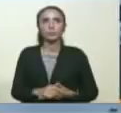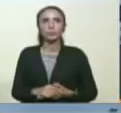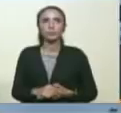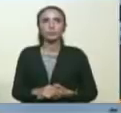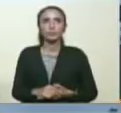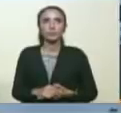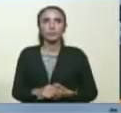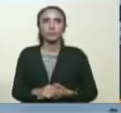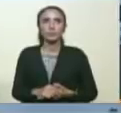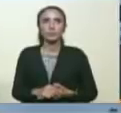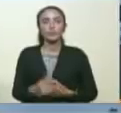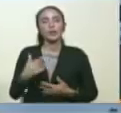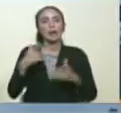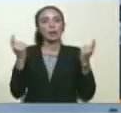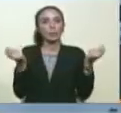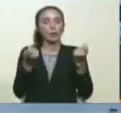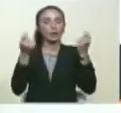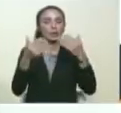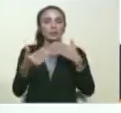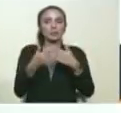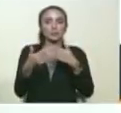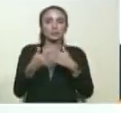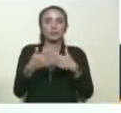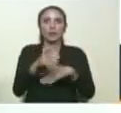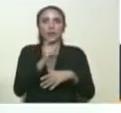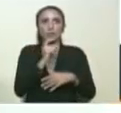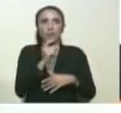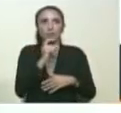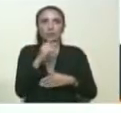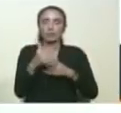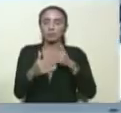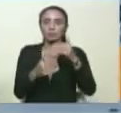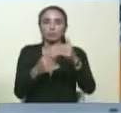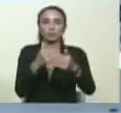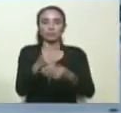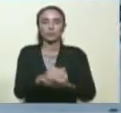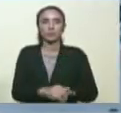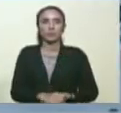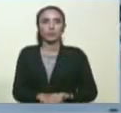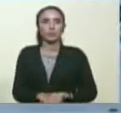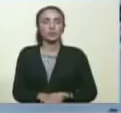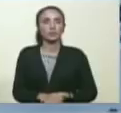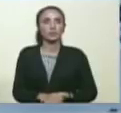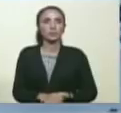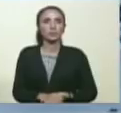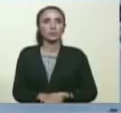mare magnum de la campaña, explicarlo, que los ministros lo expliquen